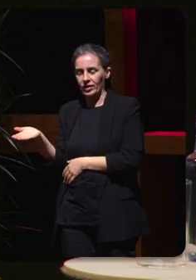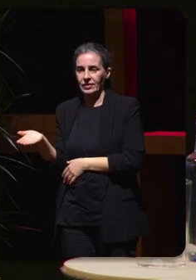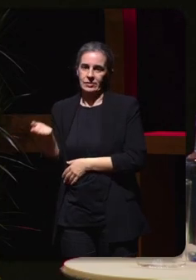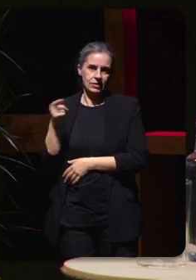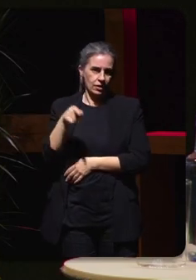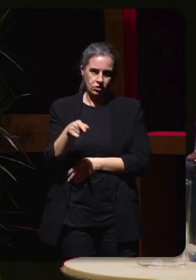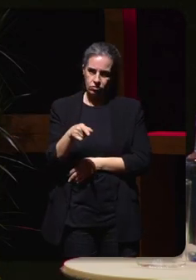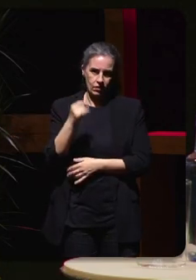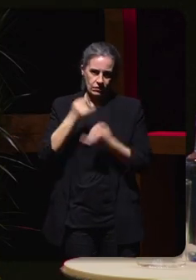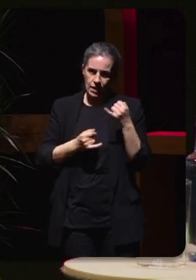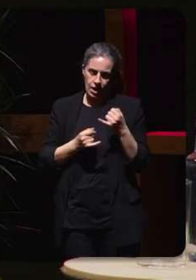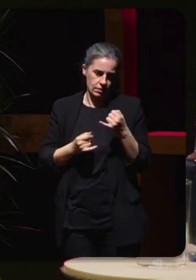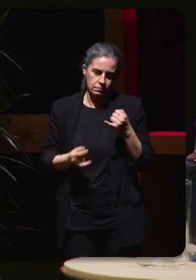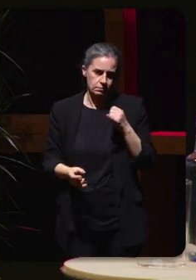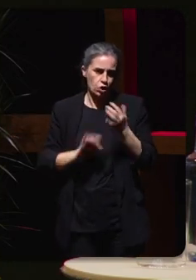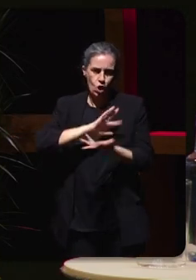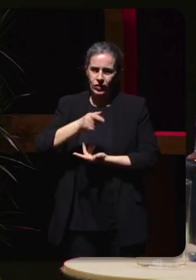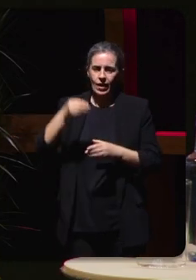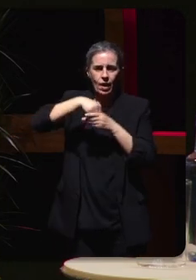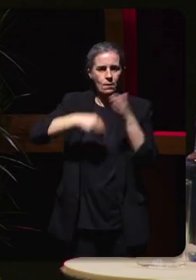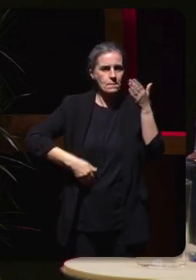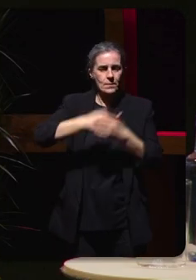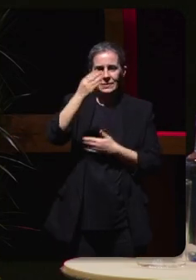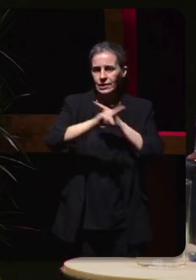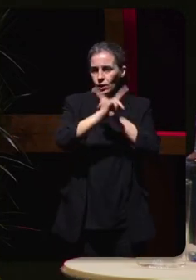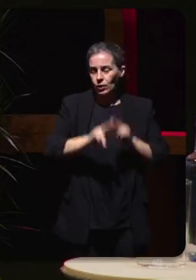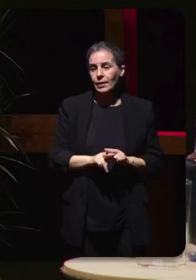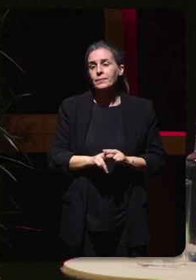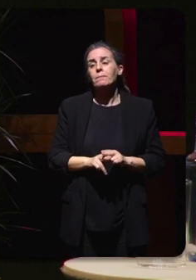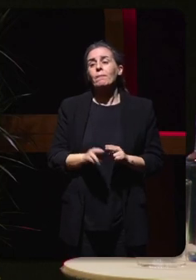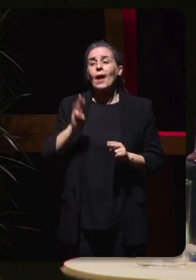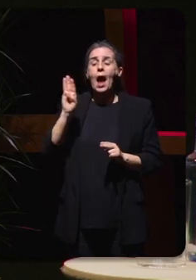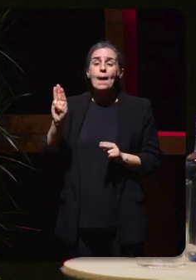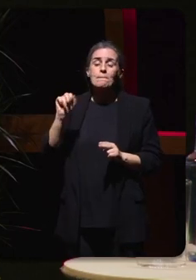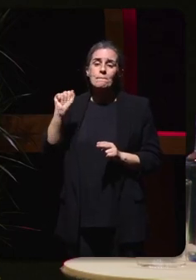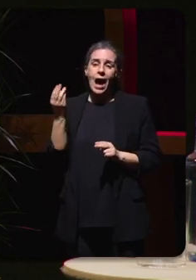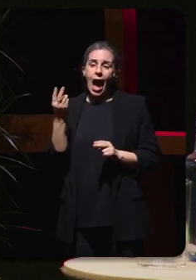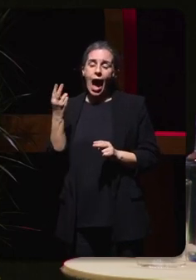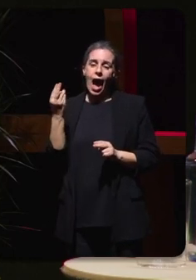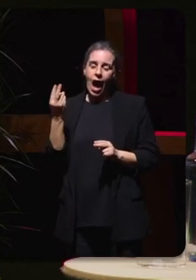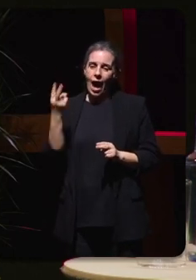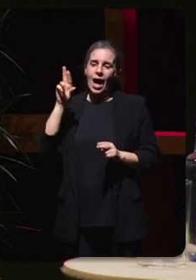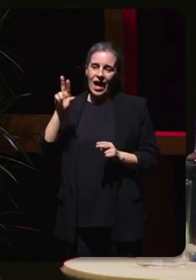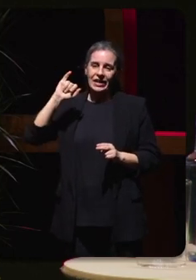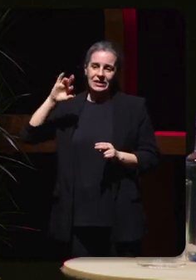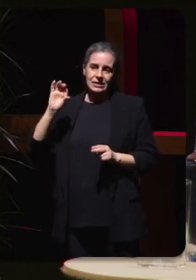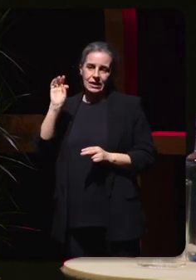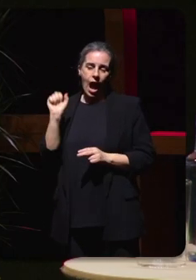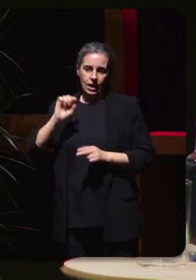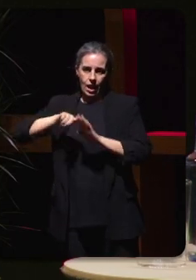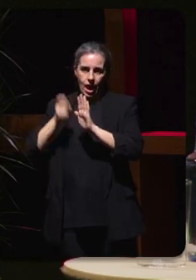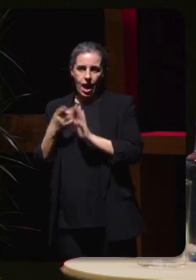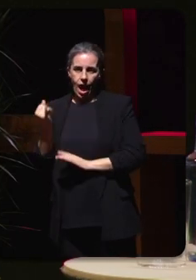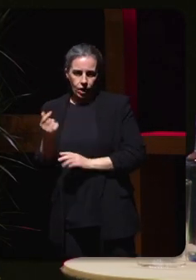internacional, etcétera, etcétera, y bueno, pues fue realmente un escándalo. En Pakistán hay una legislación que, por supuesto, no permite eso y